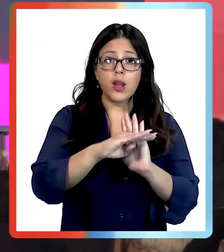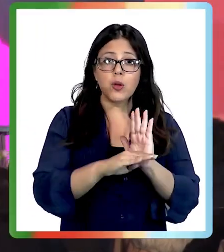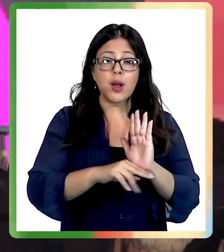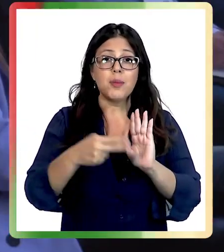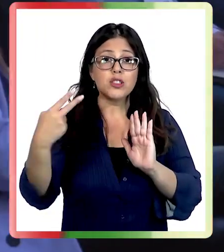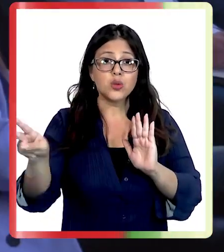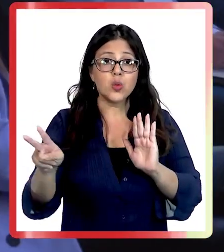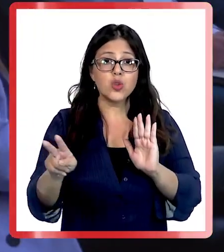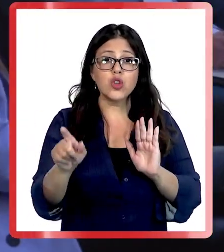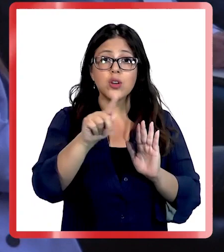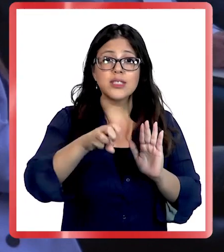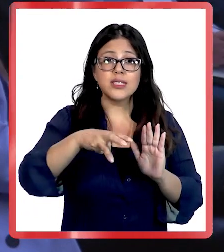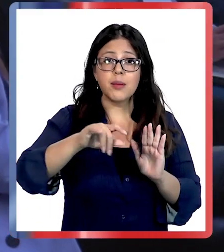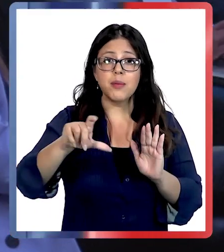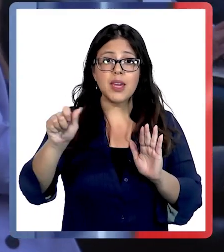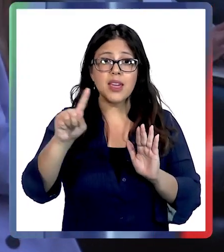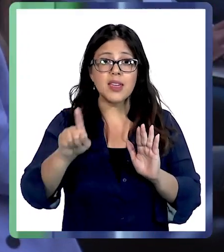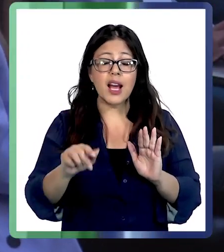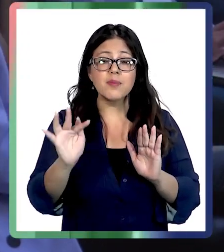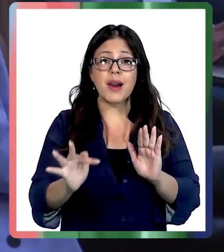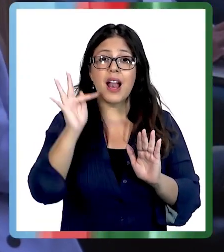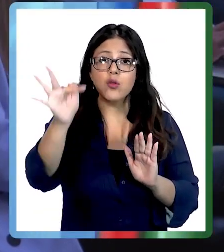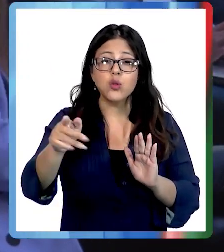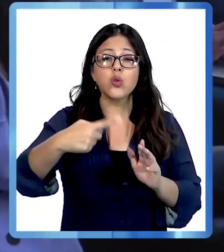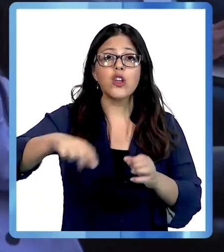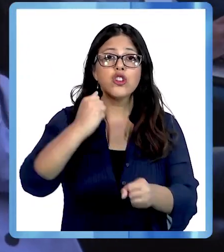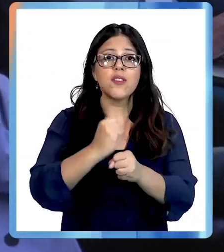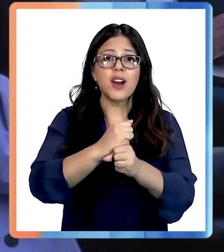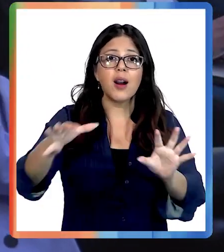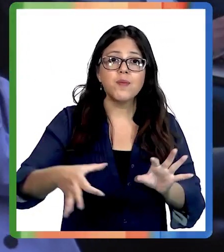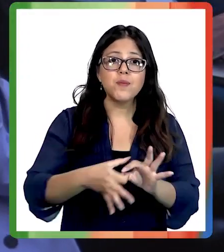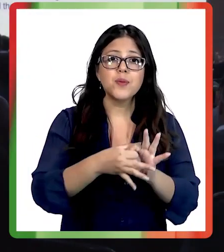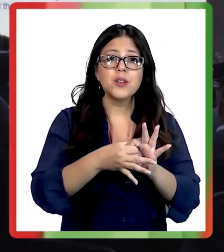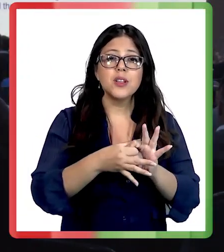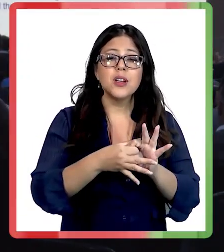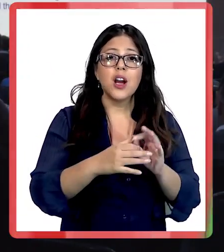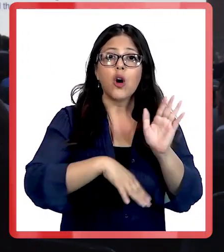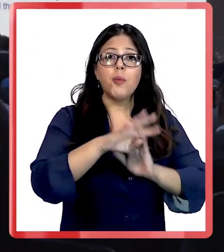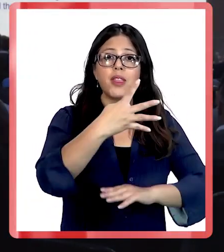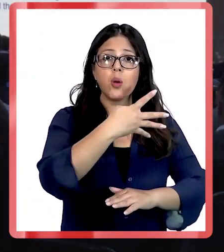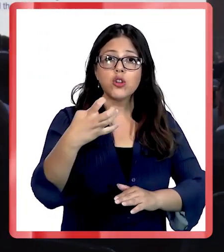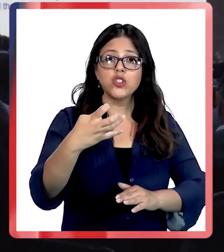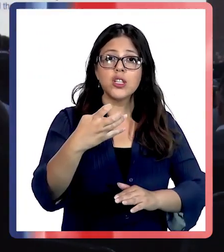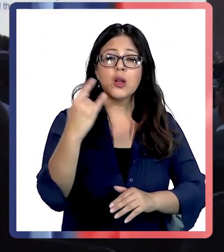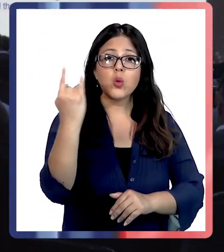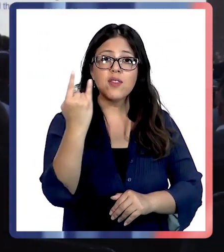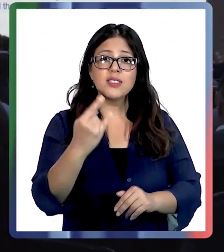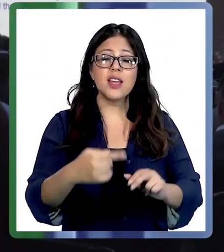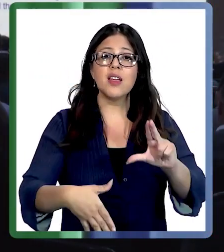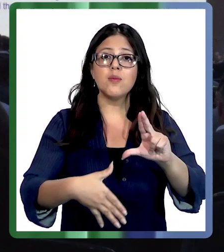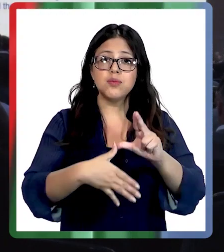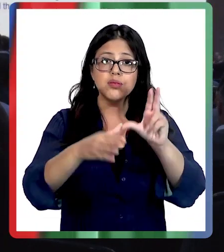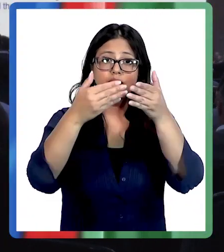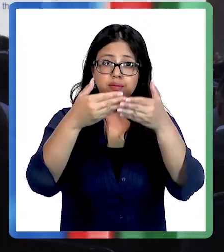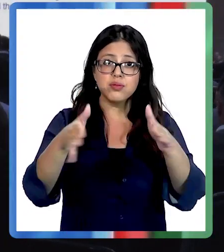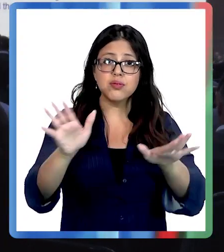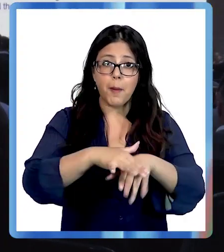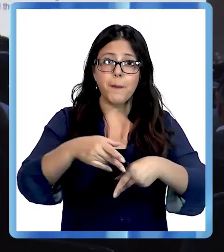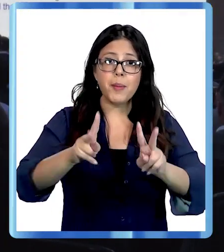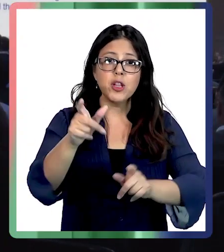en Alianza con más de 400 universidades en América Latina Abriendo puertas a quienes quieran aprender sobre Inteligencia artificial